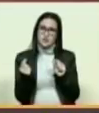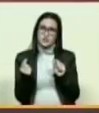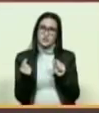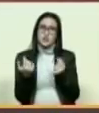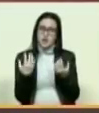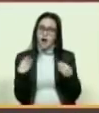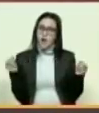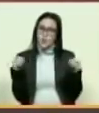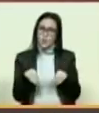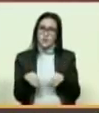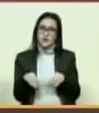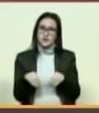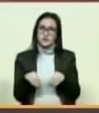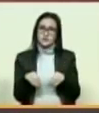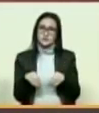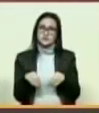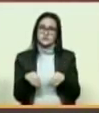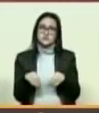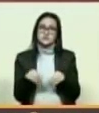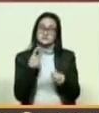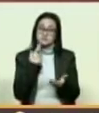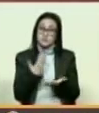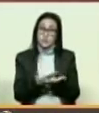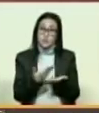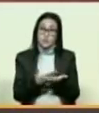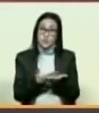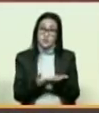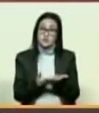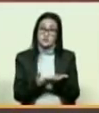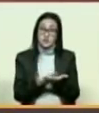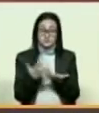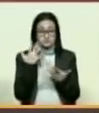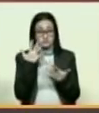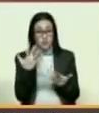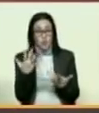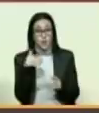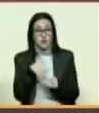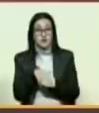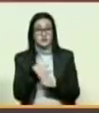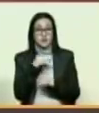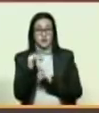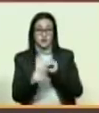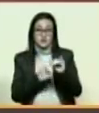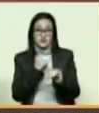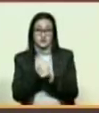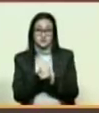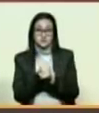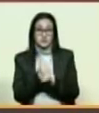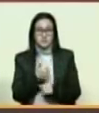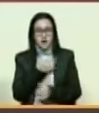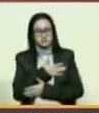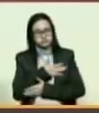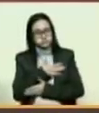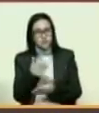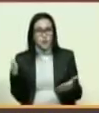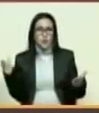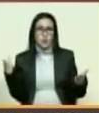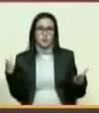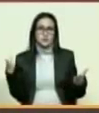estamos de acuerdo en eso, proponemos una misión de observación electoral internacional lo más amplia posible,